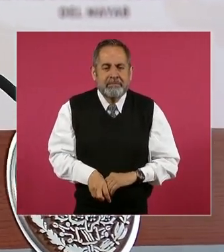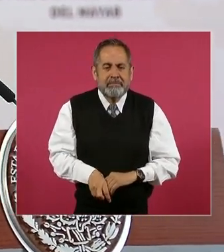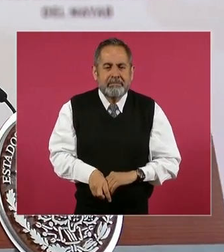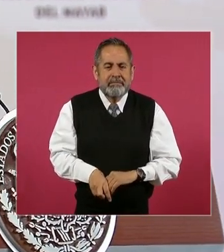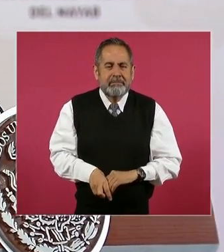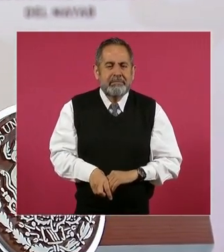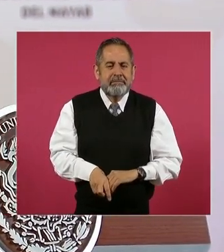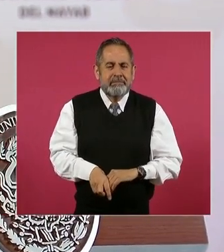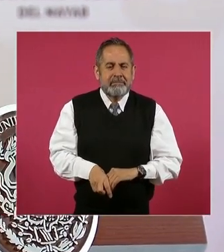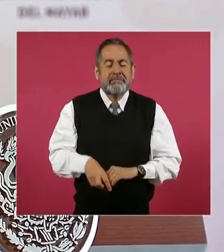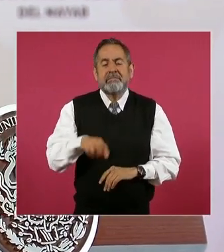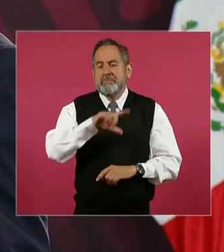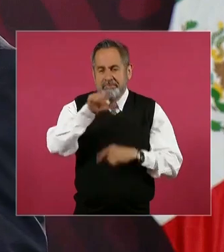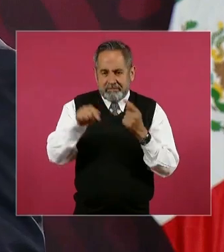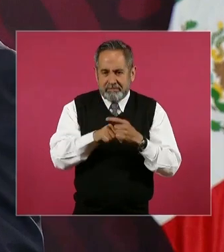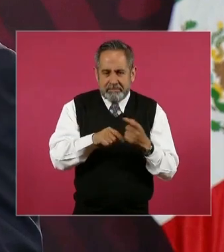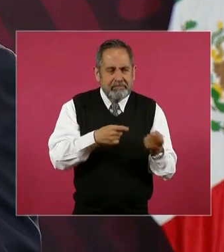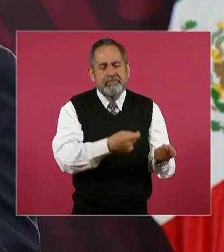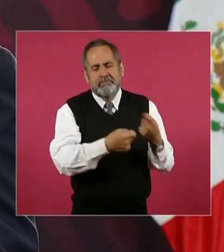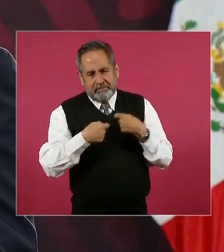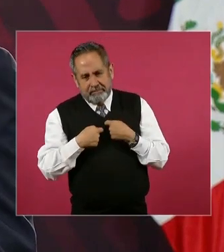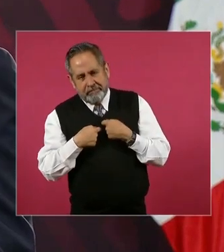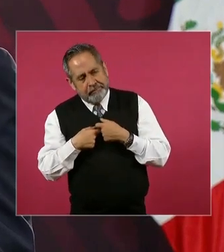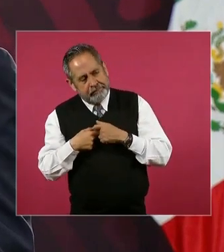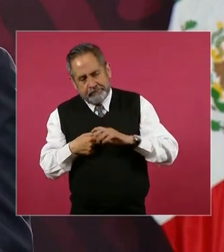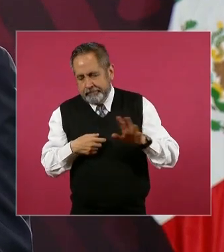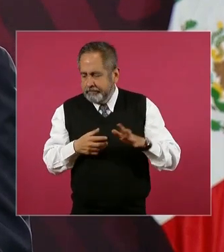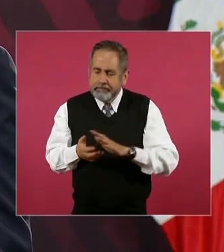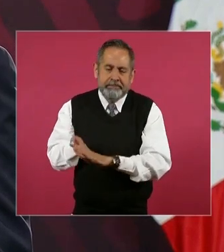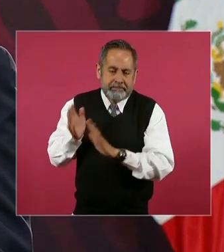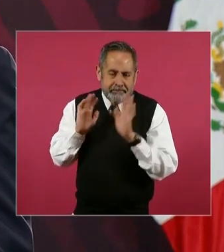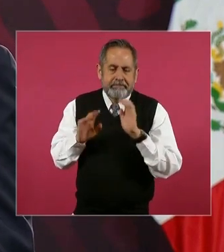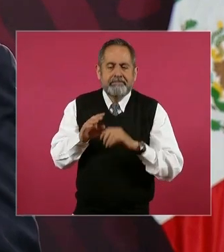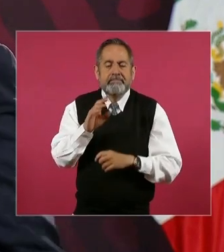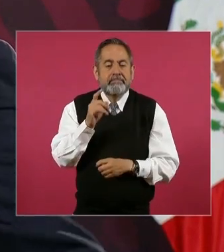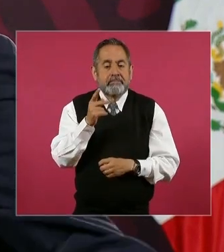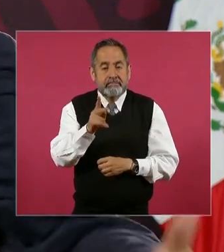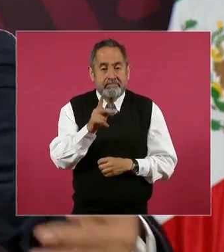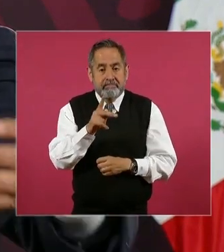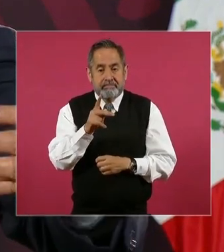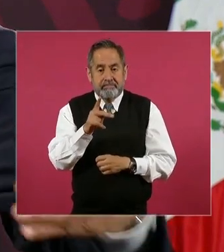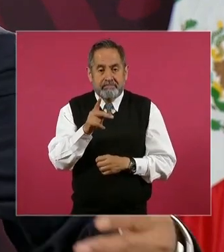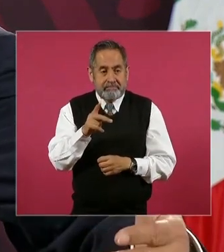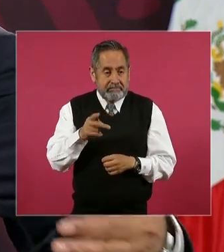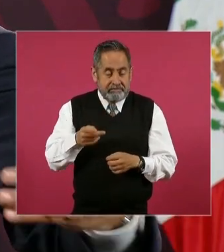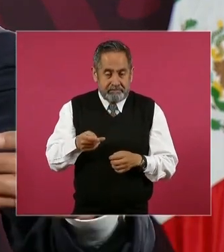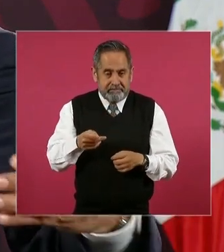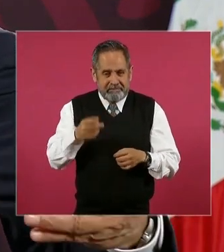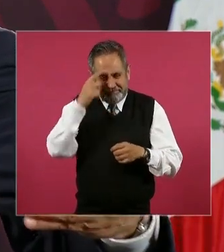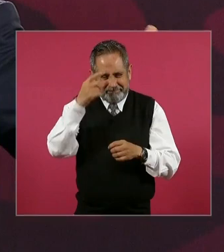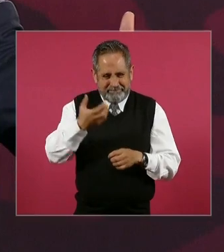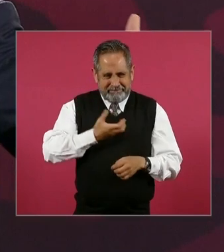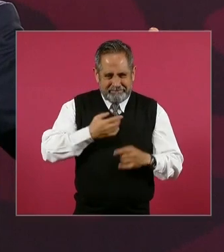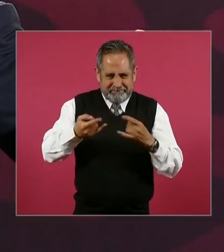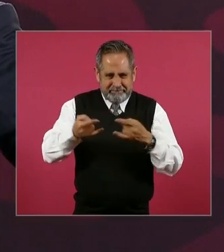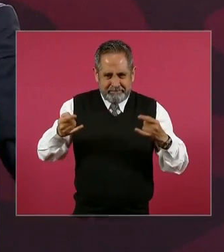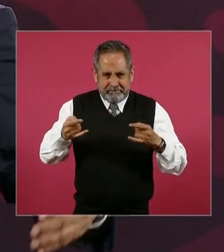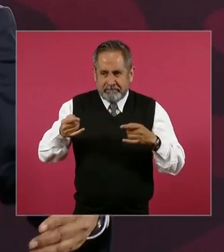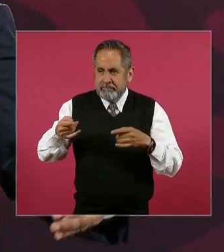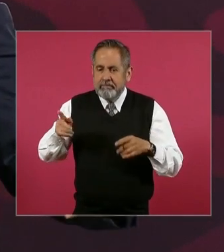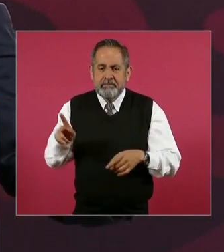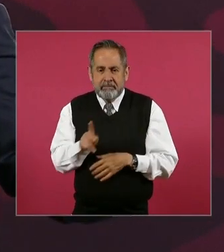este después ya los regresar pero este nos cerraron las entradas al